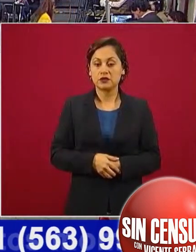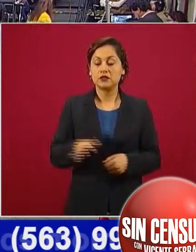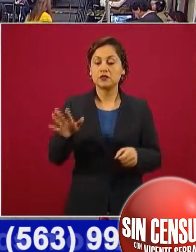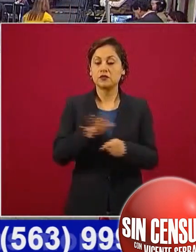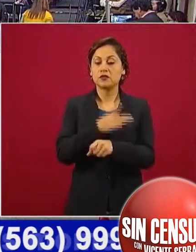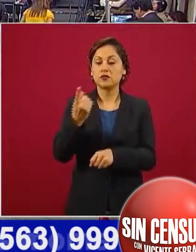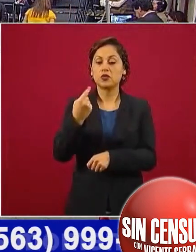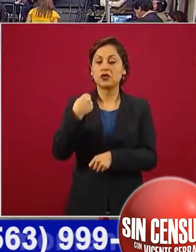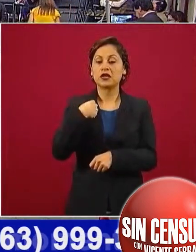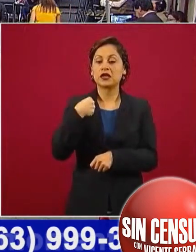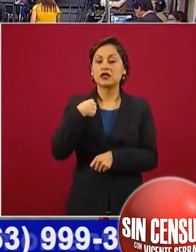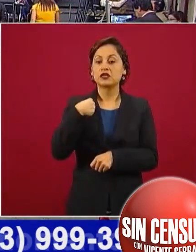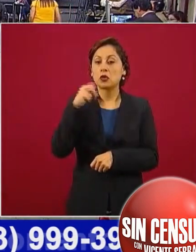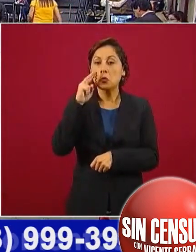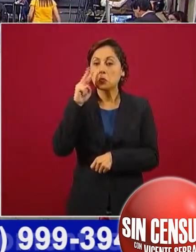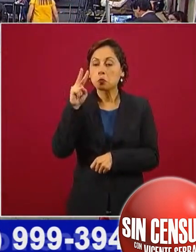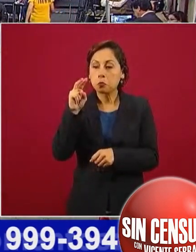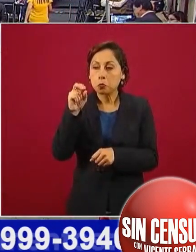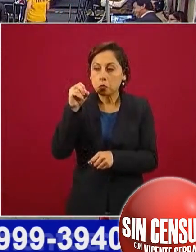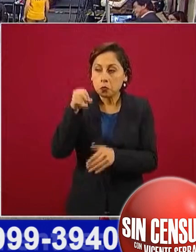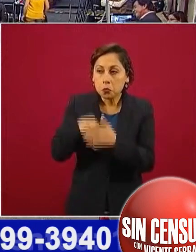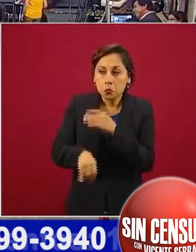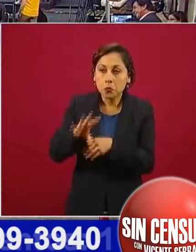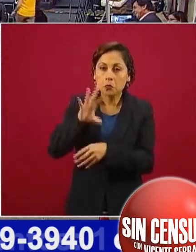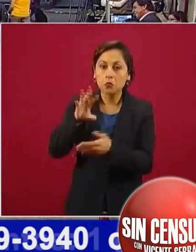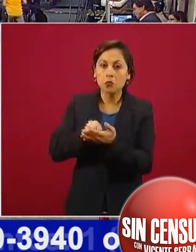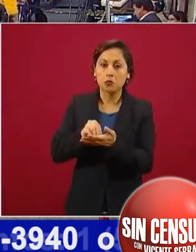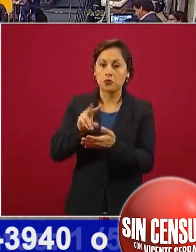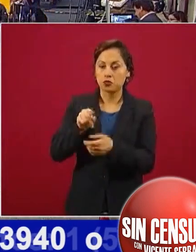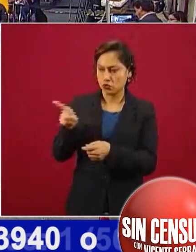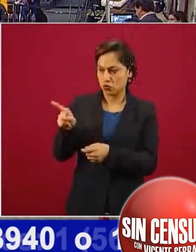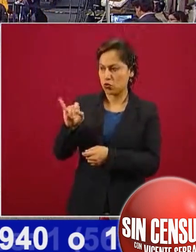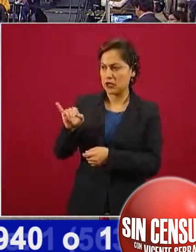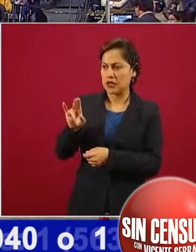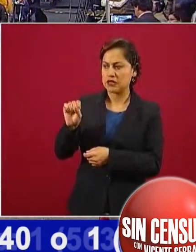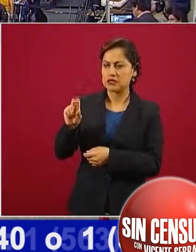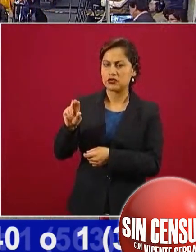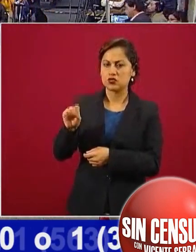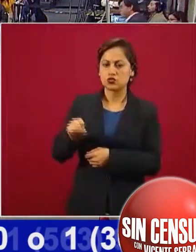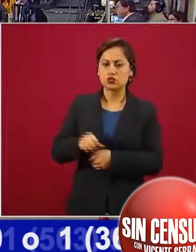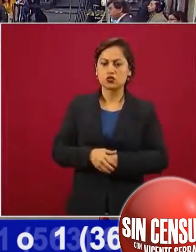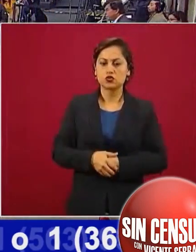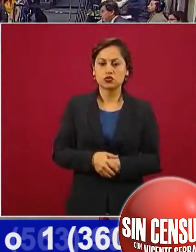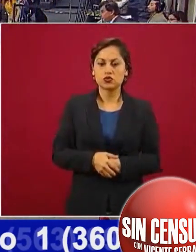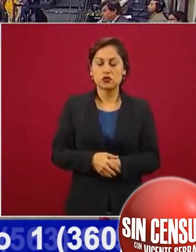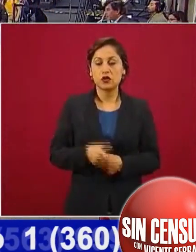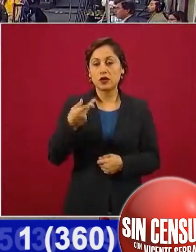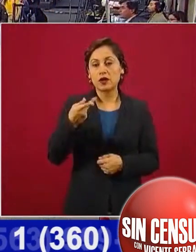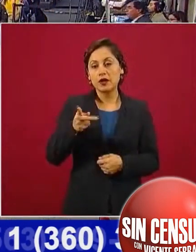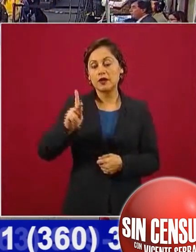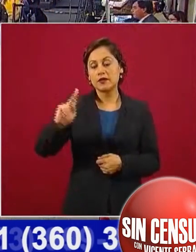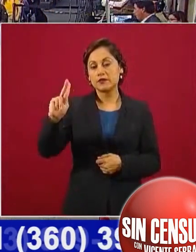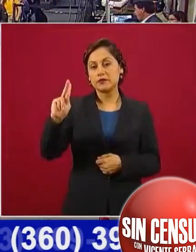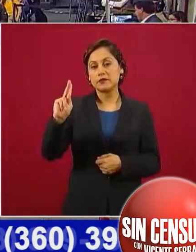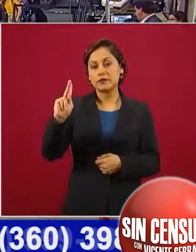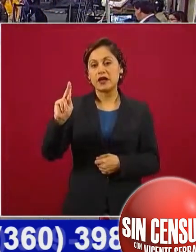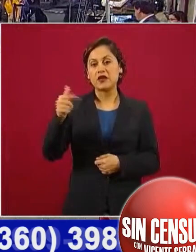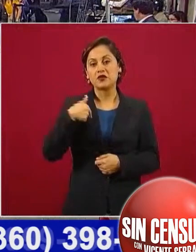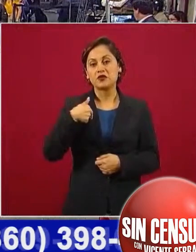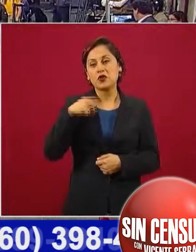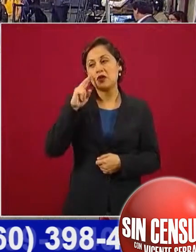lo he visto bien, Jesús, pero ya como me imagino las